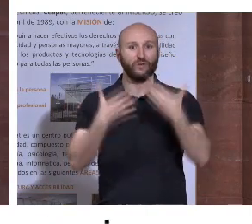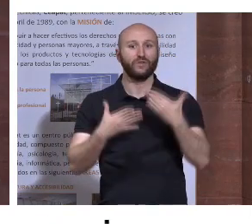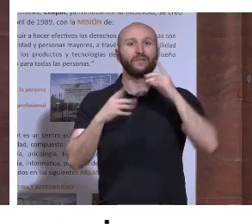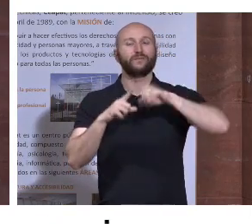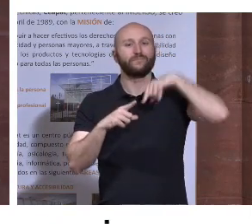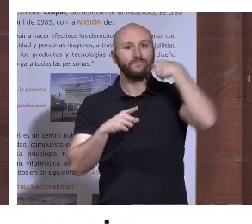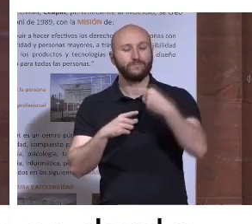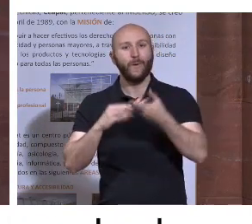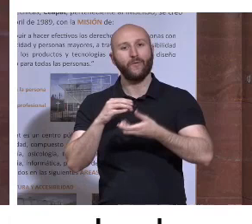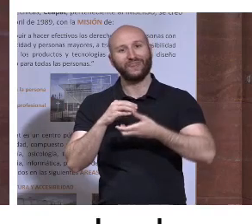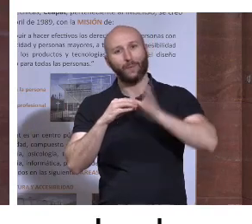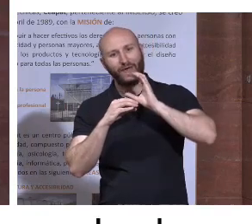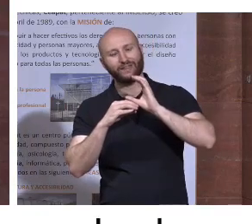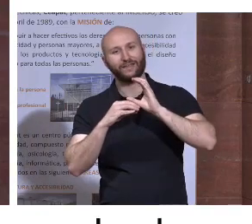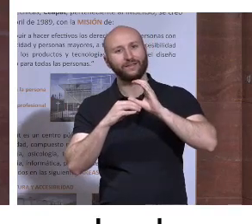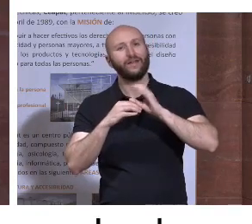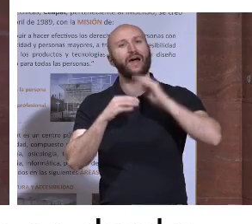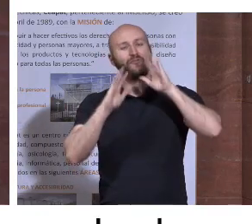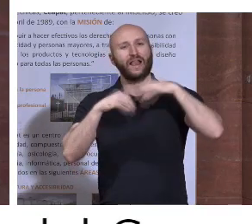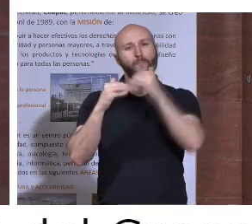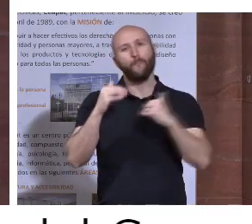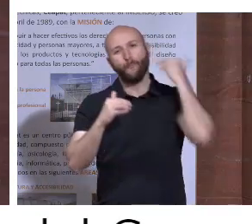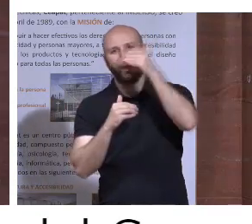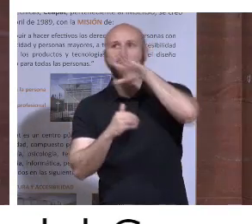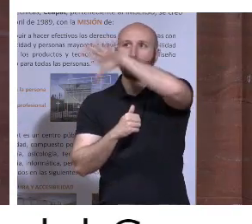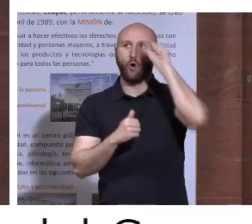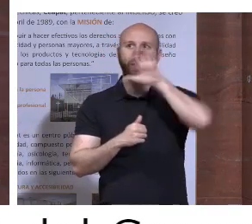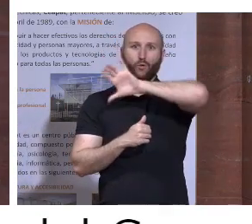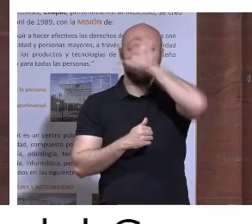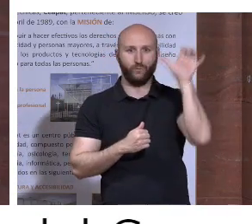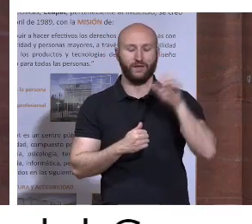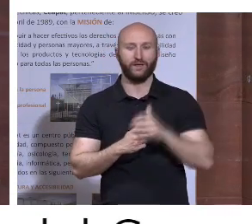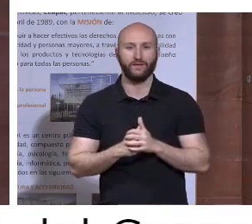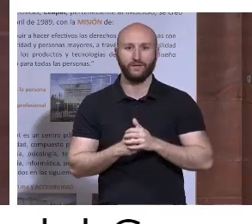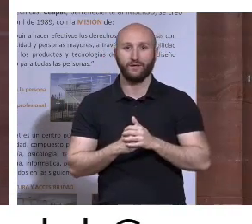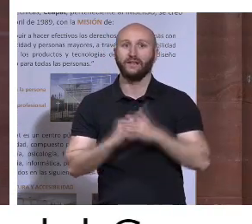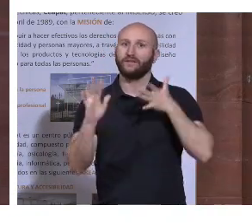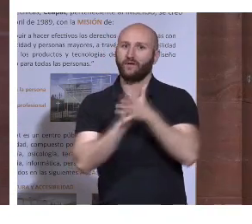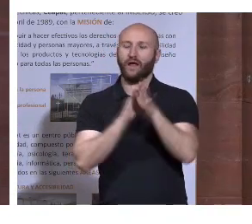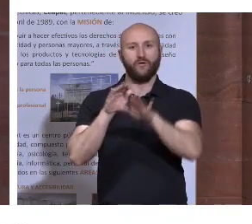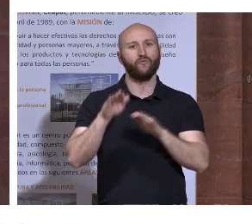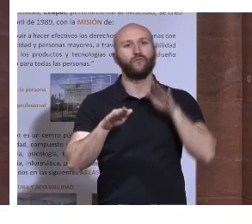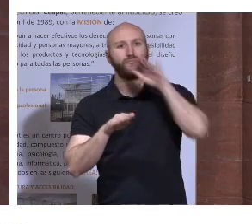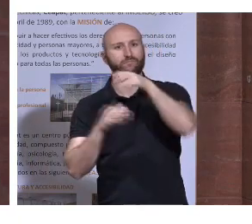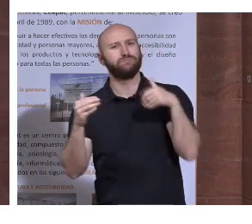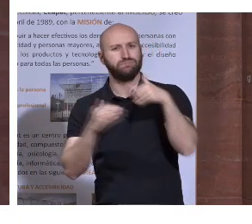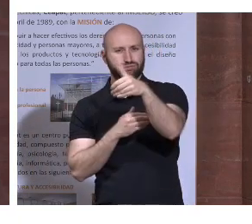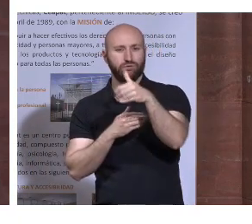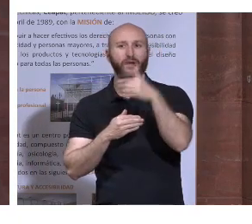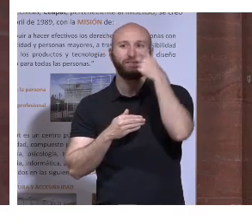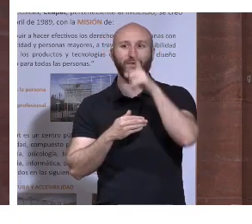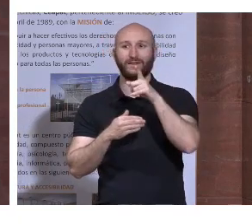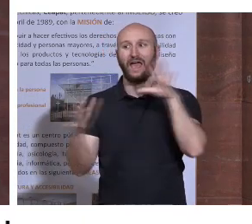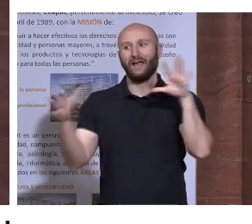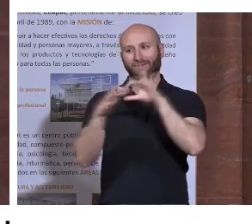del CEAPAT y que se recoge en Europa y que actualmente tiene un paso de futuro. Y me avanzo un poquito en la siguiente pregunta, porque